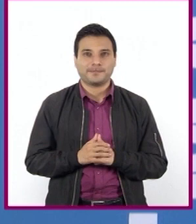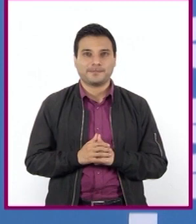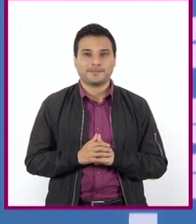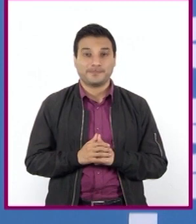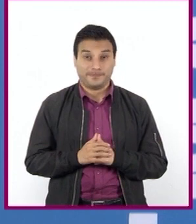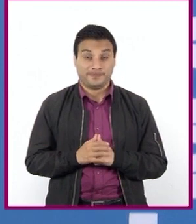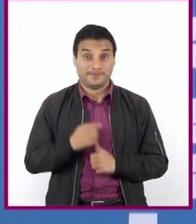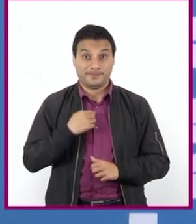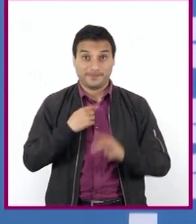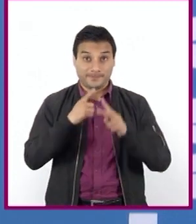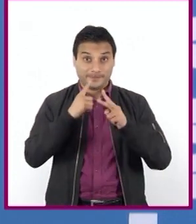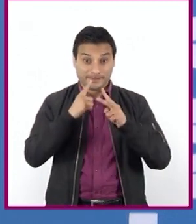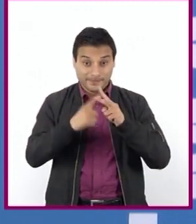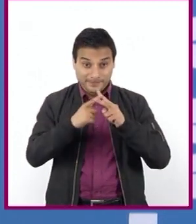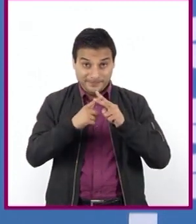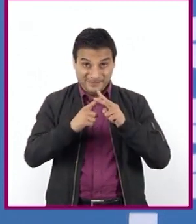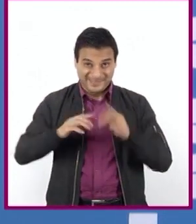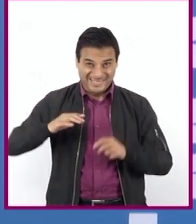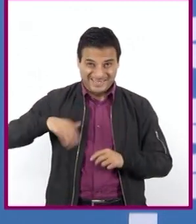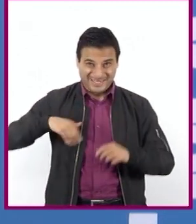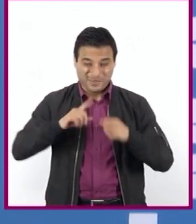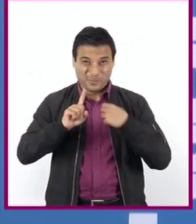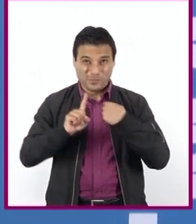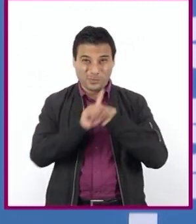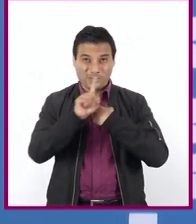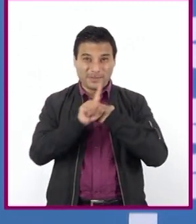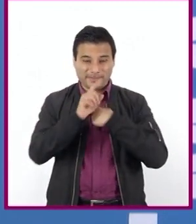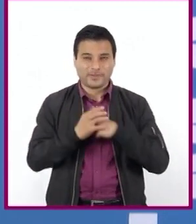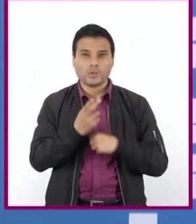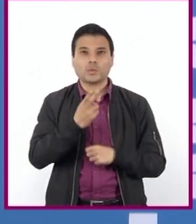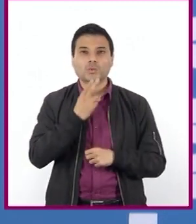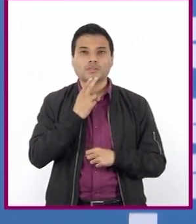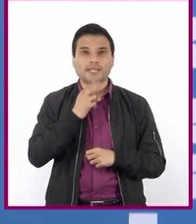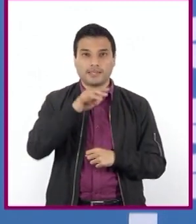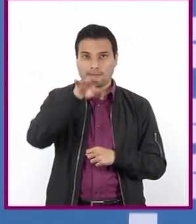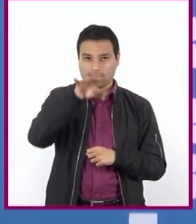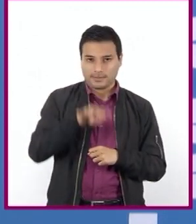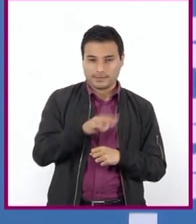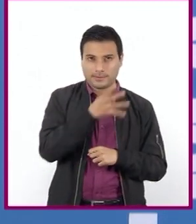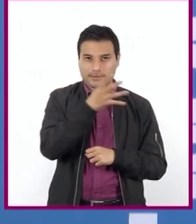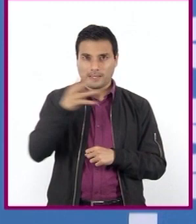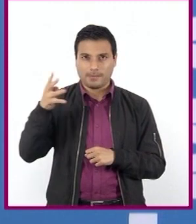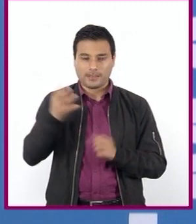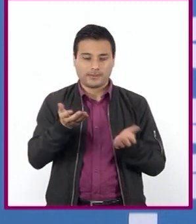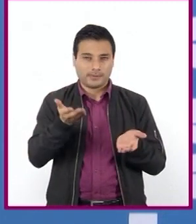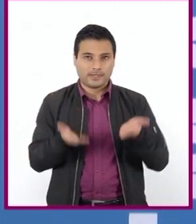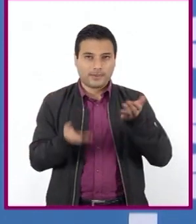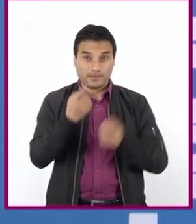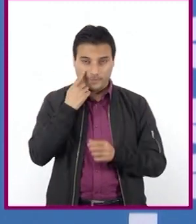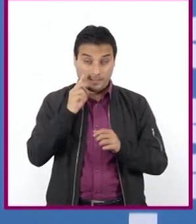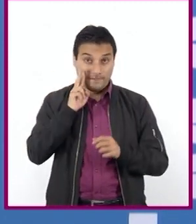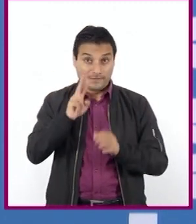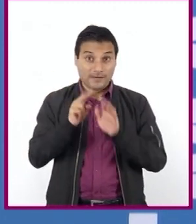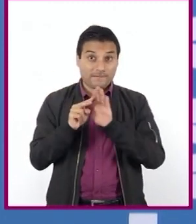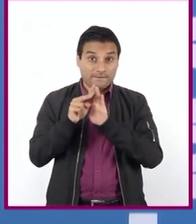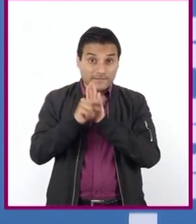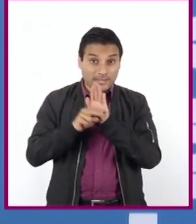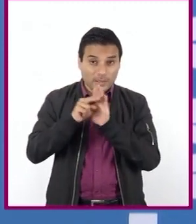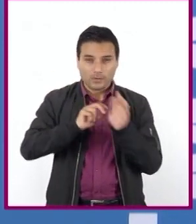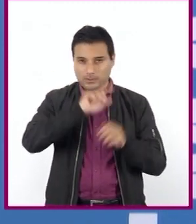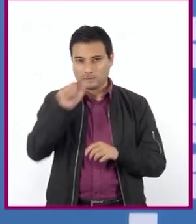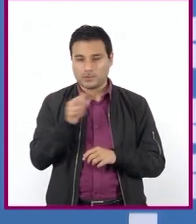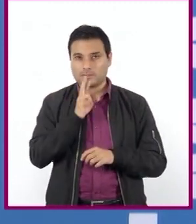Para resolver la situación anterior, utilizaremos las tablas de variación. Veamos el siguiente video para que lo